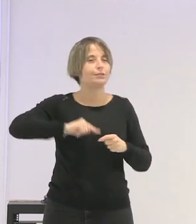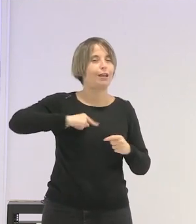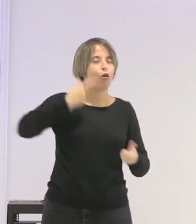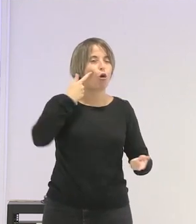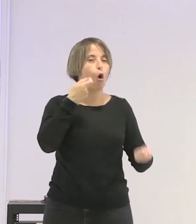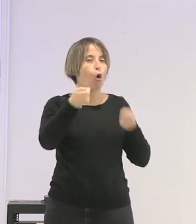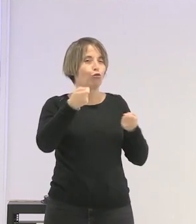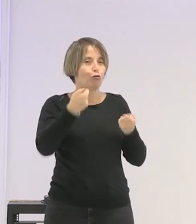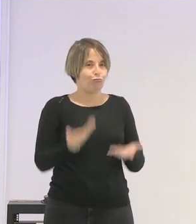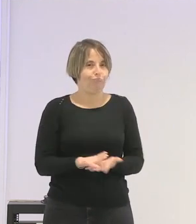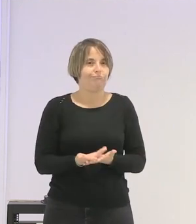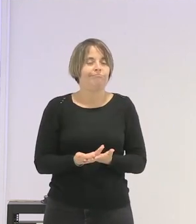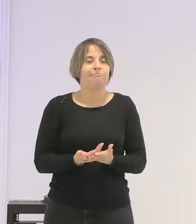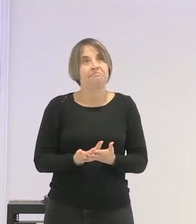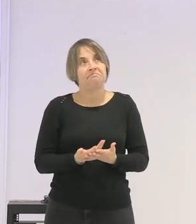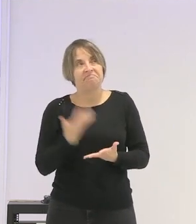manera,